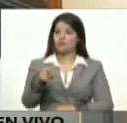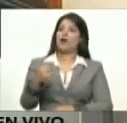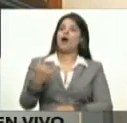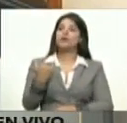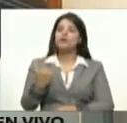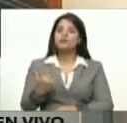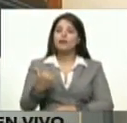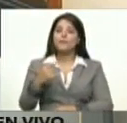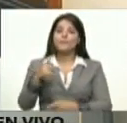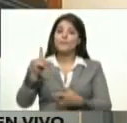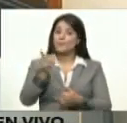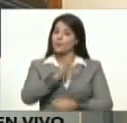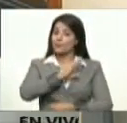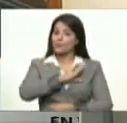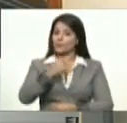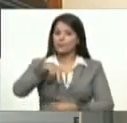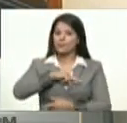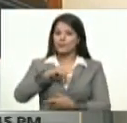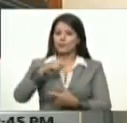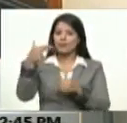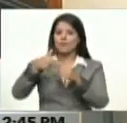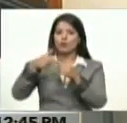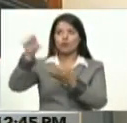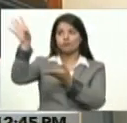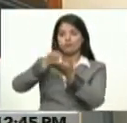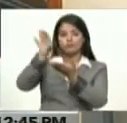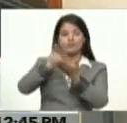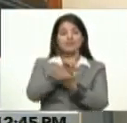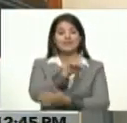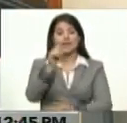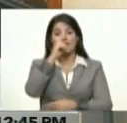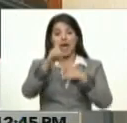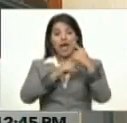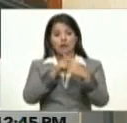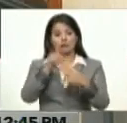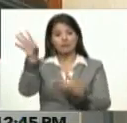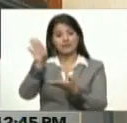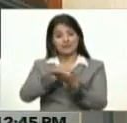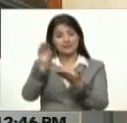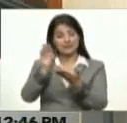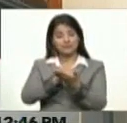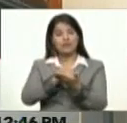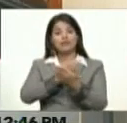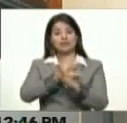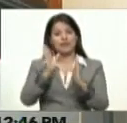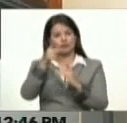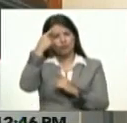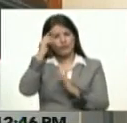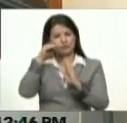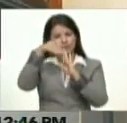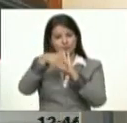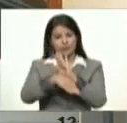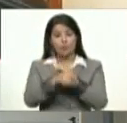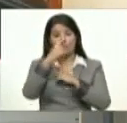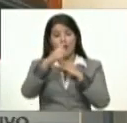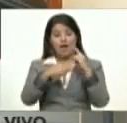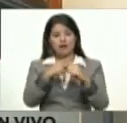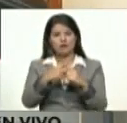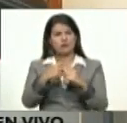nuestro principal ingreso históricamente, desde hace 100 años, bueno, ha disminuido en un año en